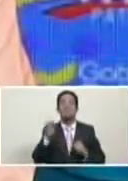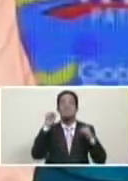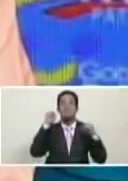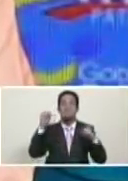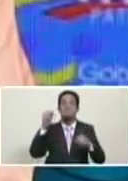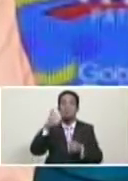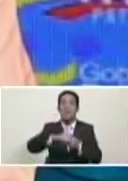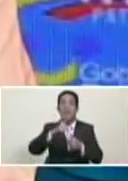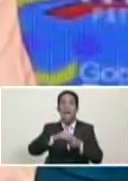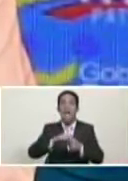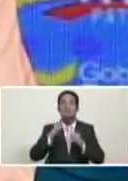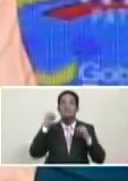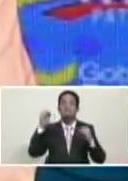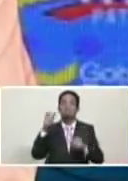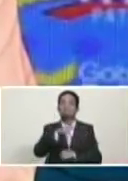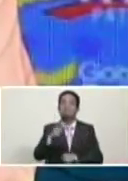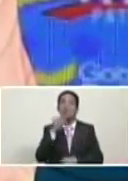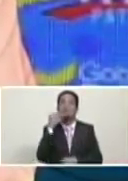viva la juventud zuliana,